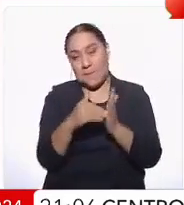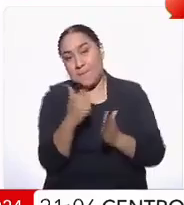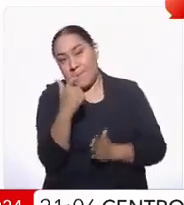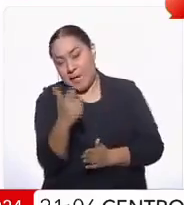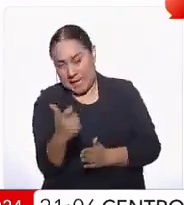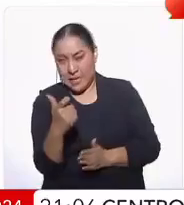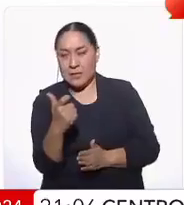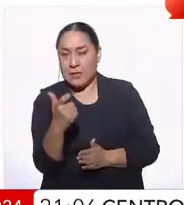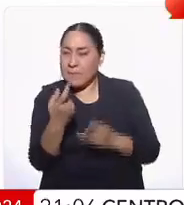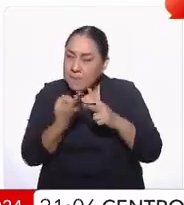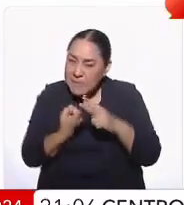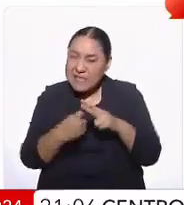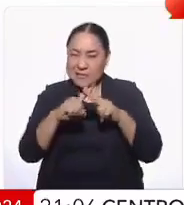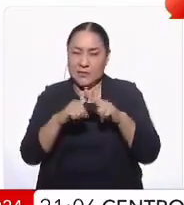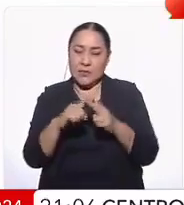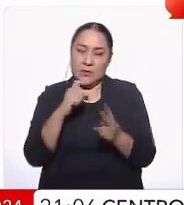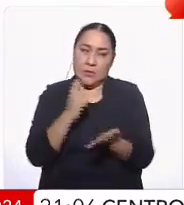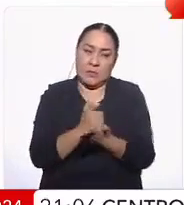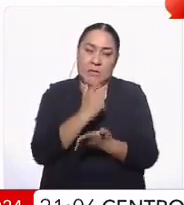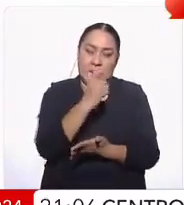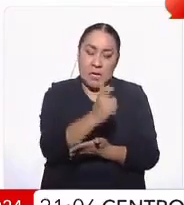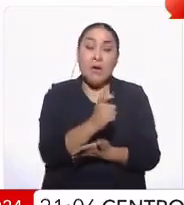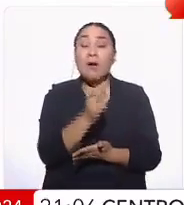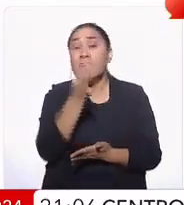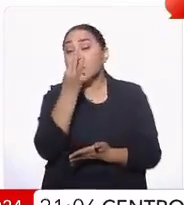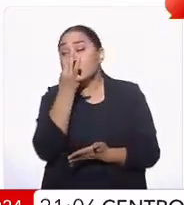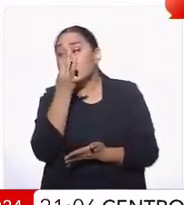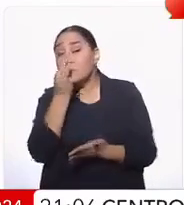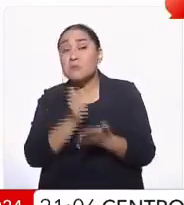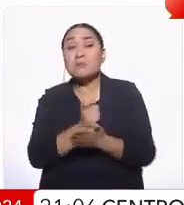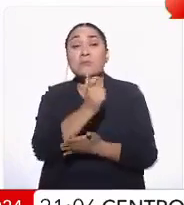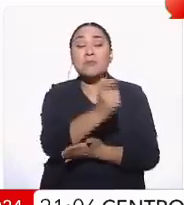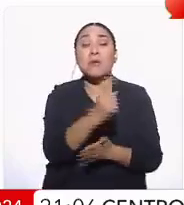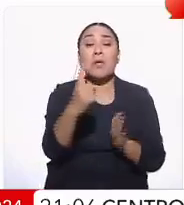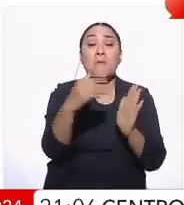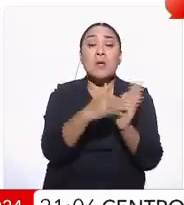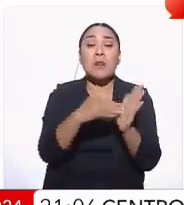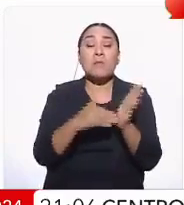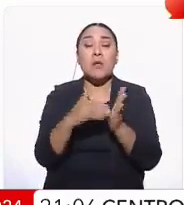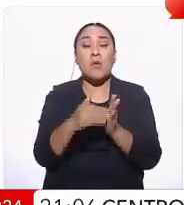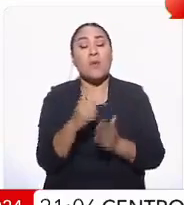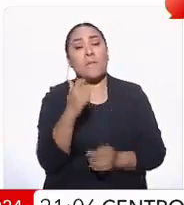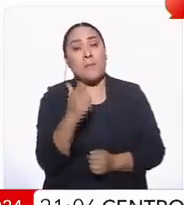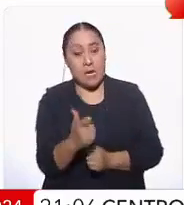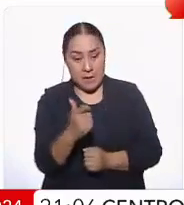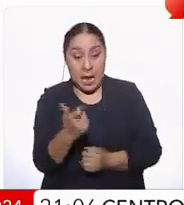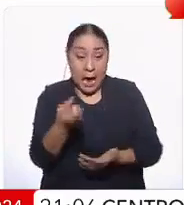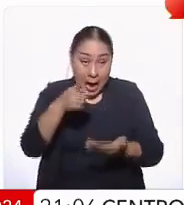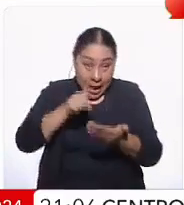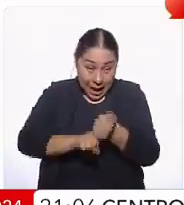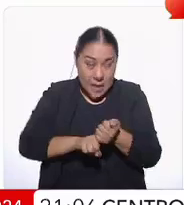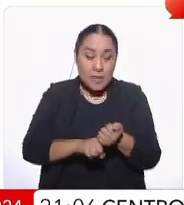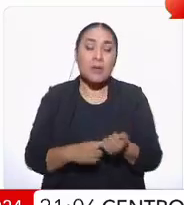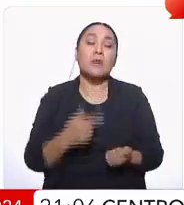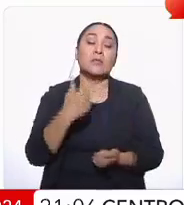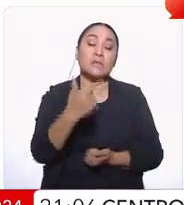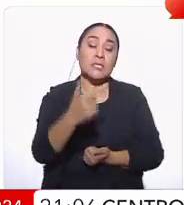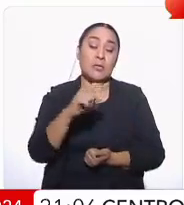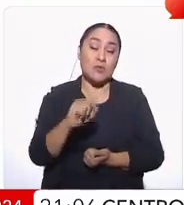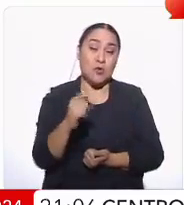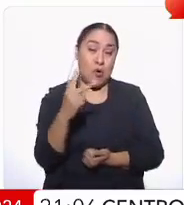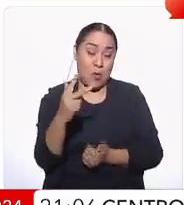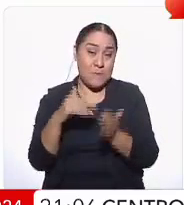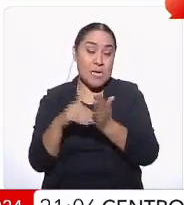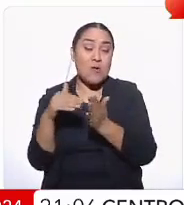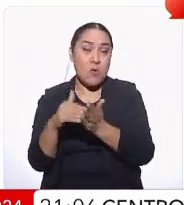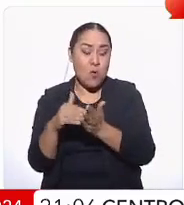Solo se dieron 1,000 millones de pesos. Solo de esos, 7.8 millones